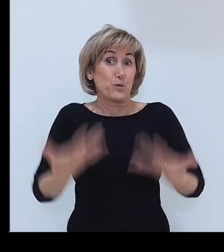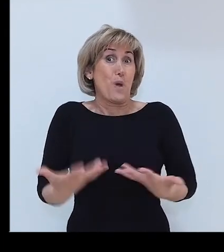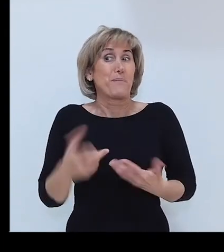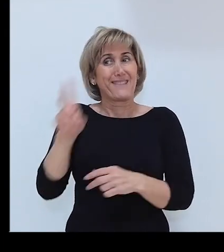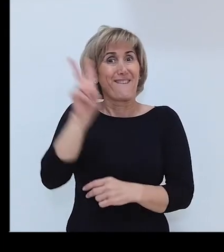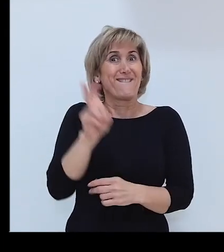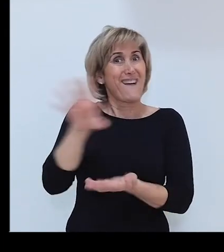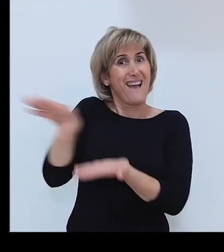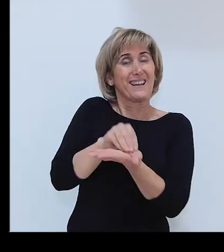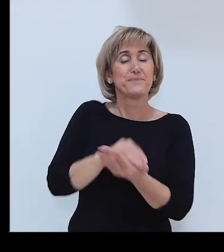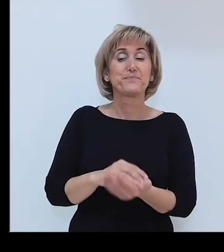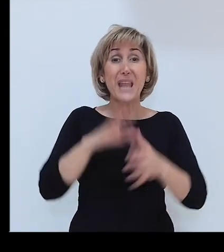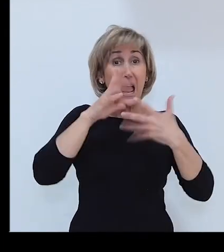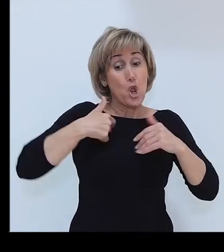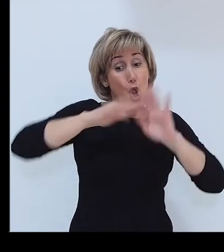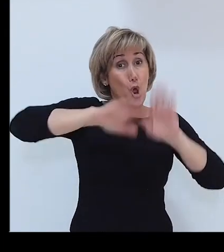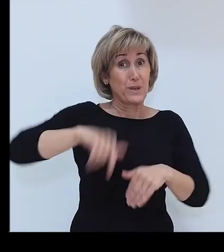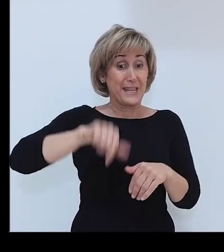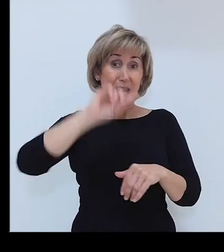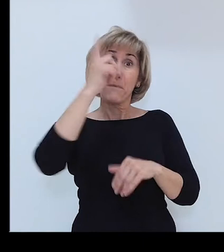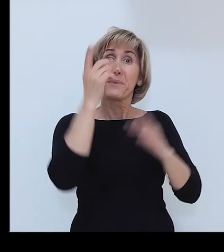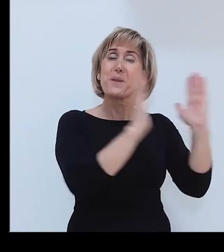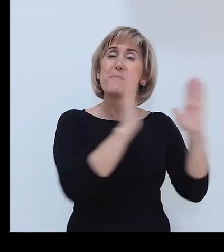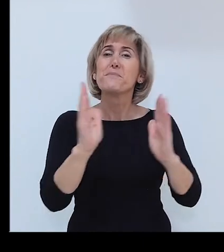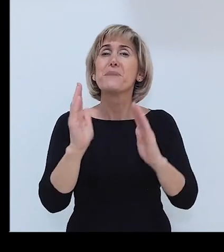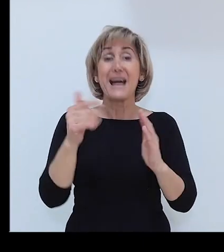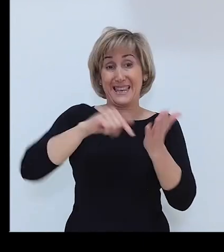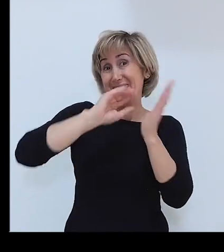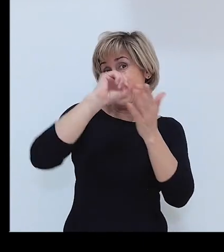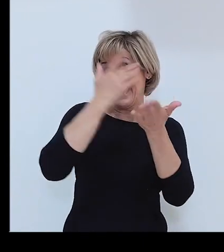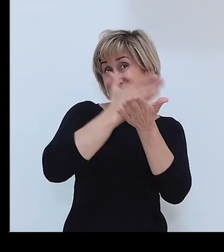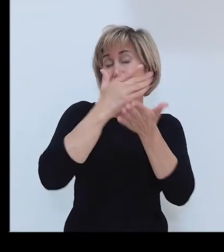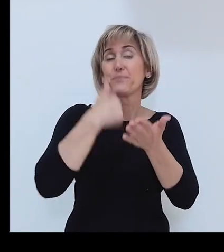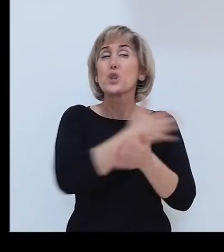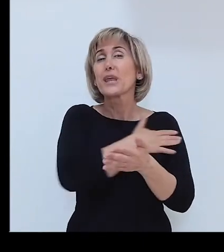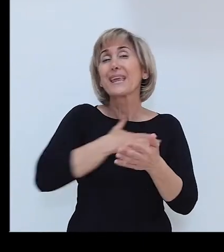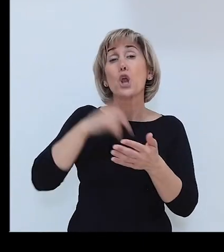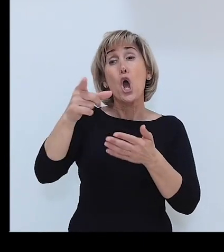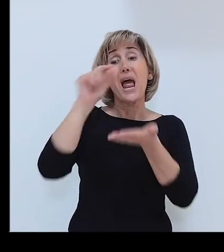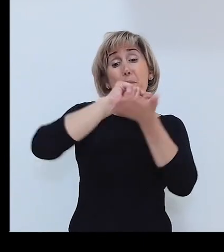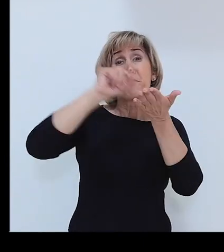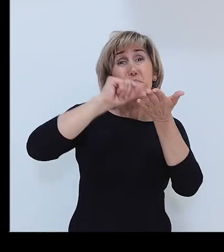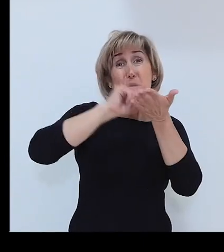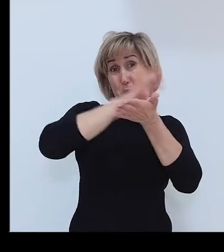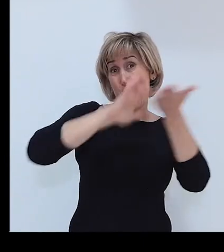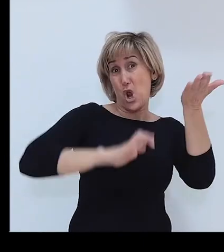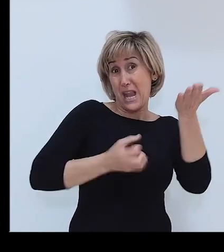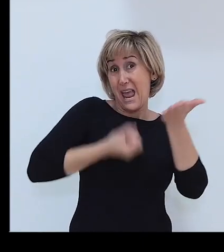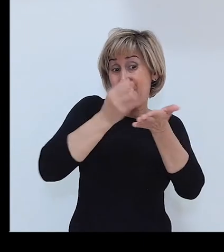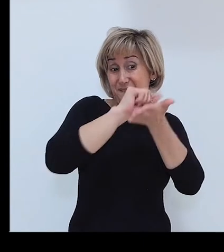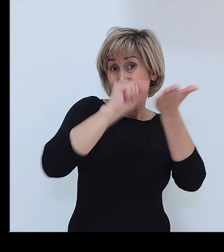actual. Y bueno, yo por último, en esta primera parte, señalar que lo que hace la